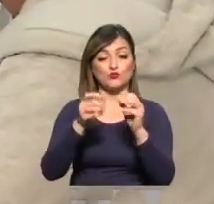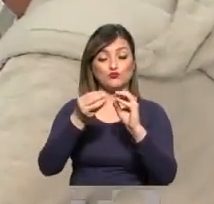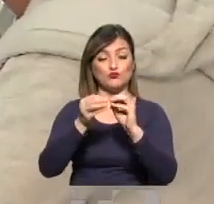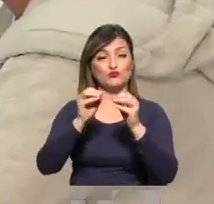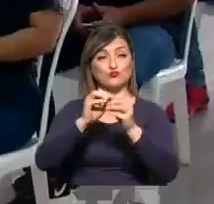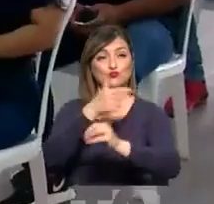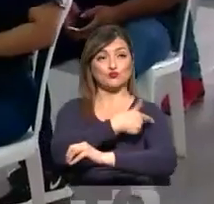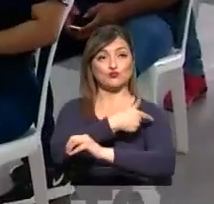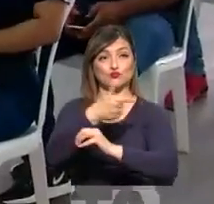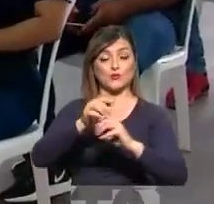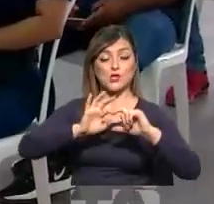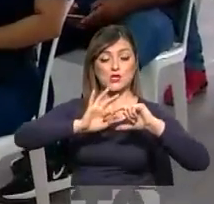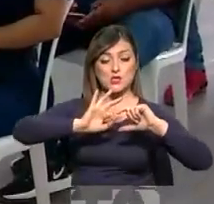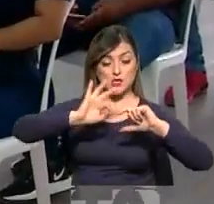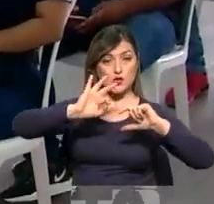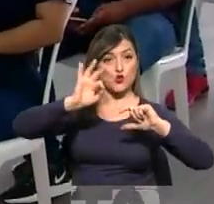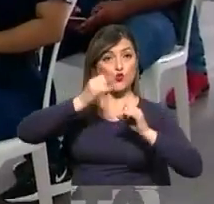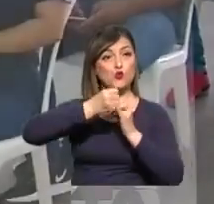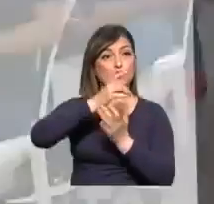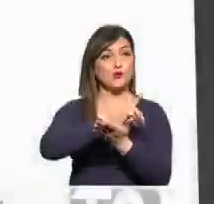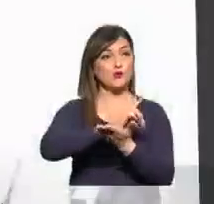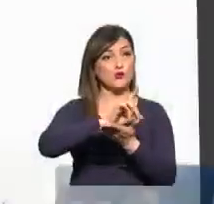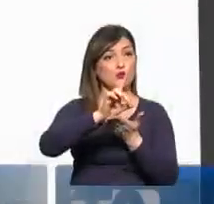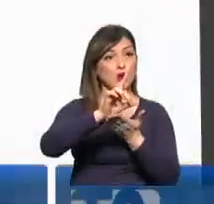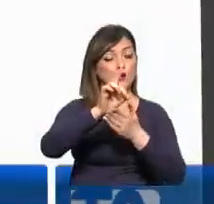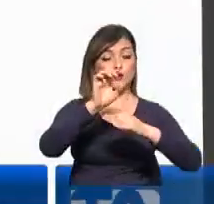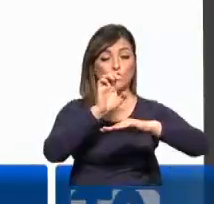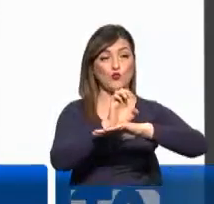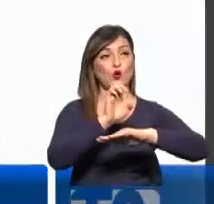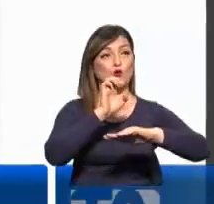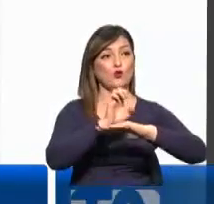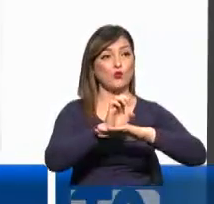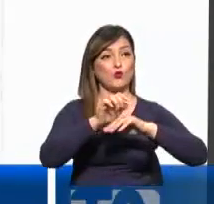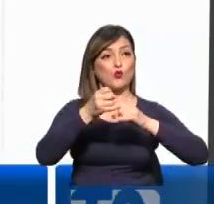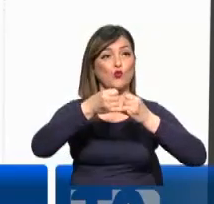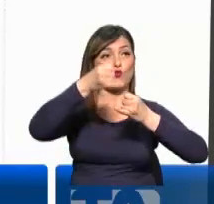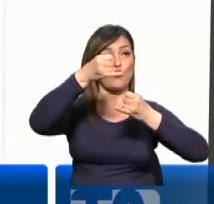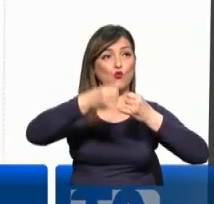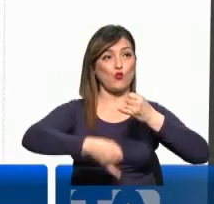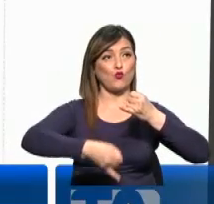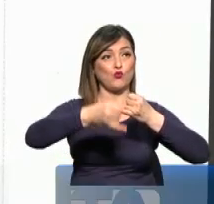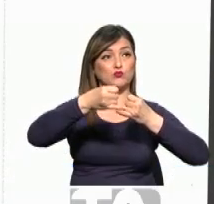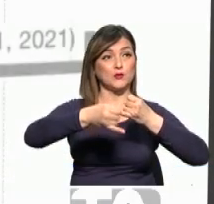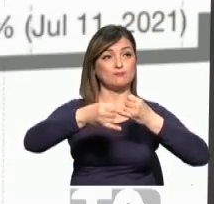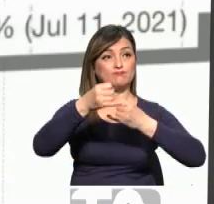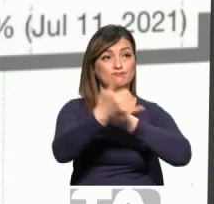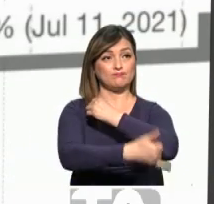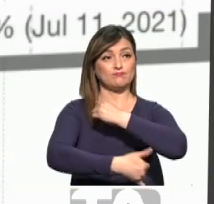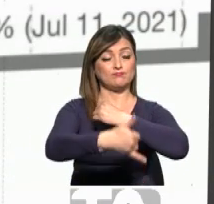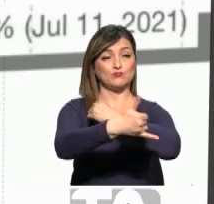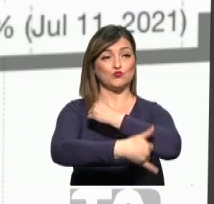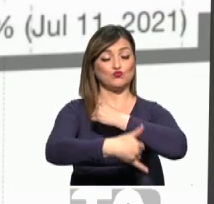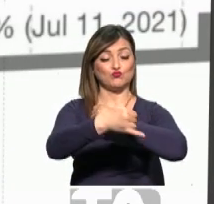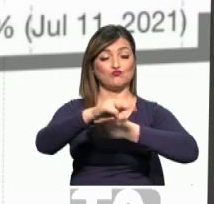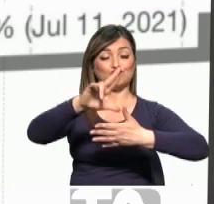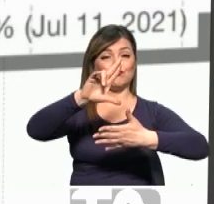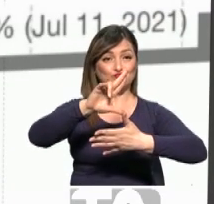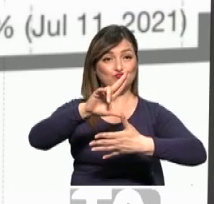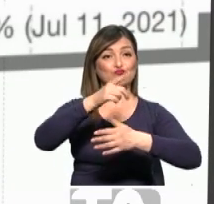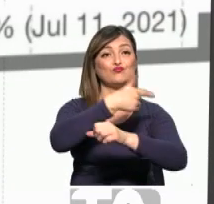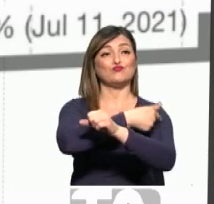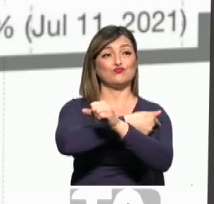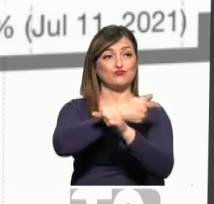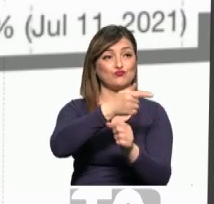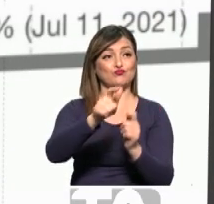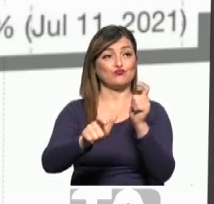inmunizados ha crecido exponencialmente en la última semana, Ecuador aún ocupa los últimos lugares de los países latinoamericanos que han logrado